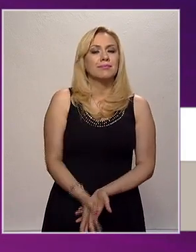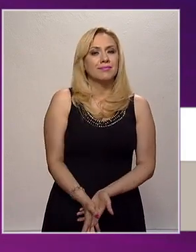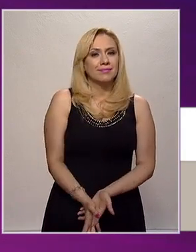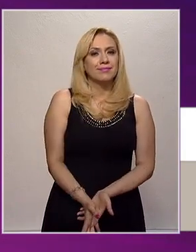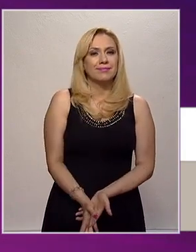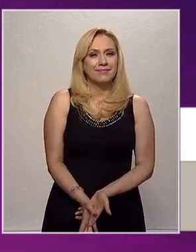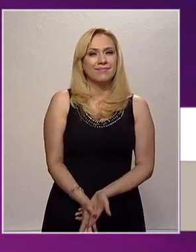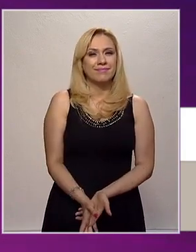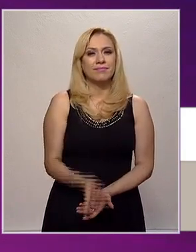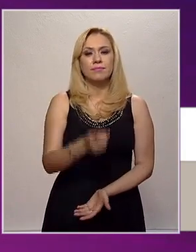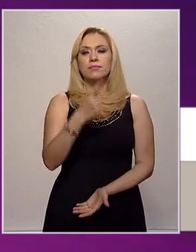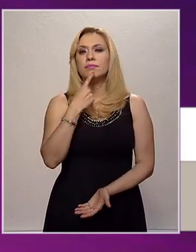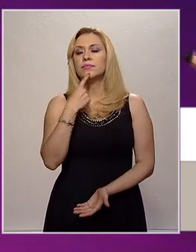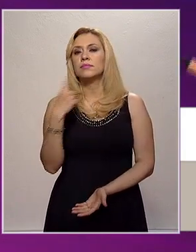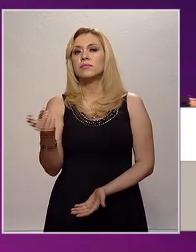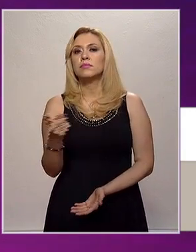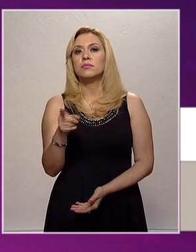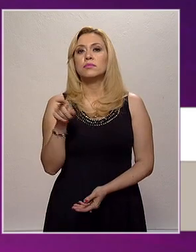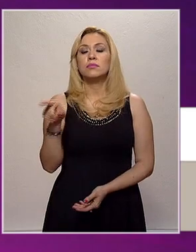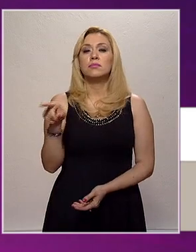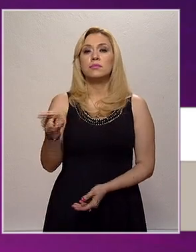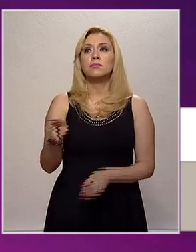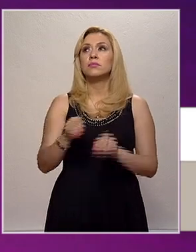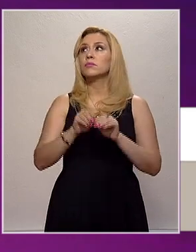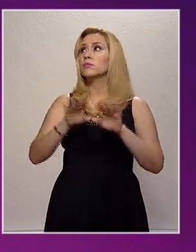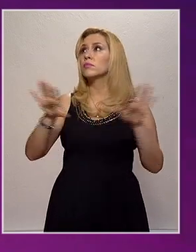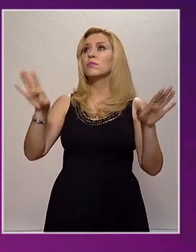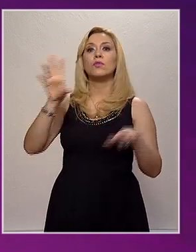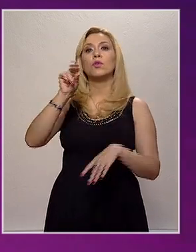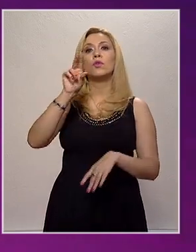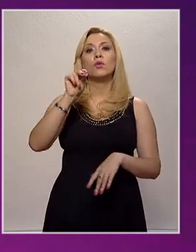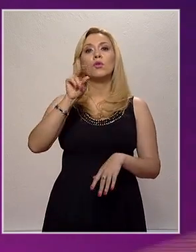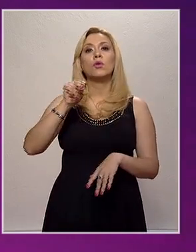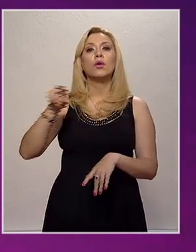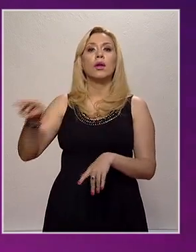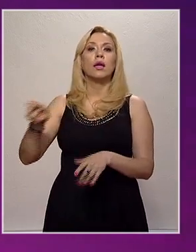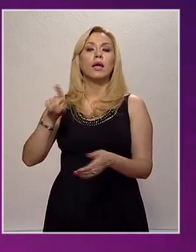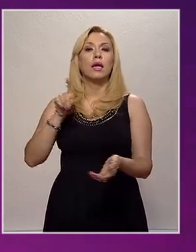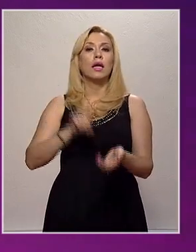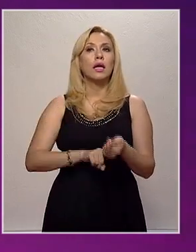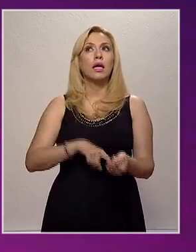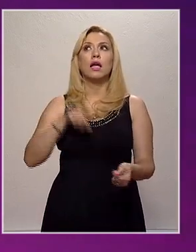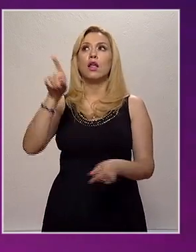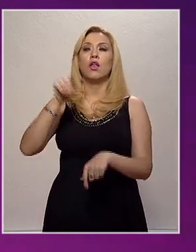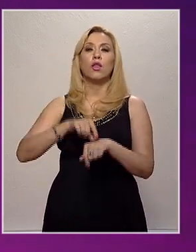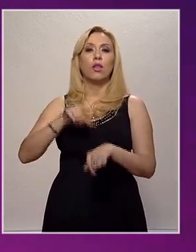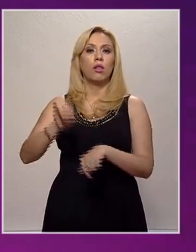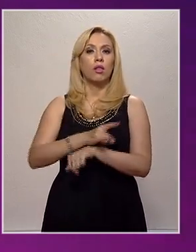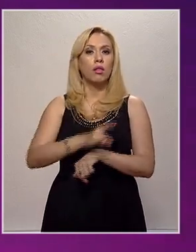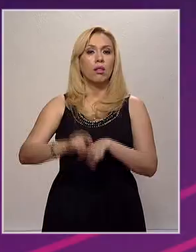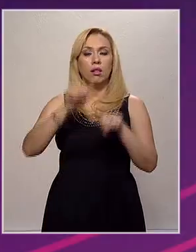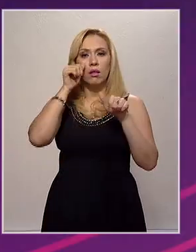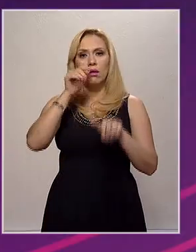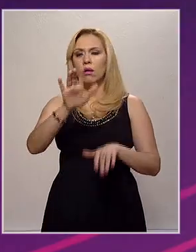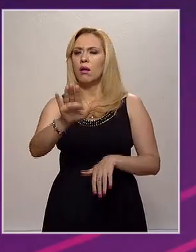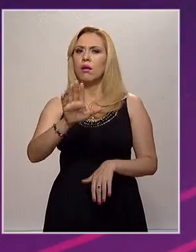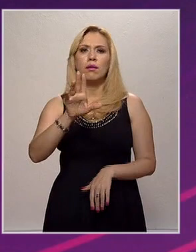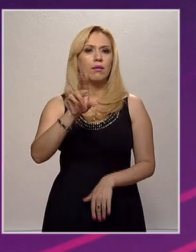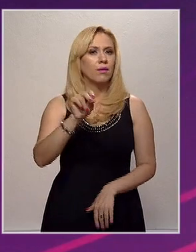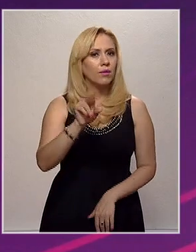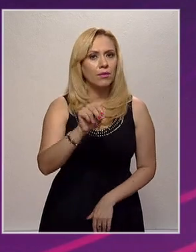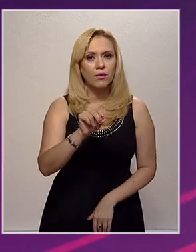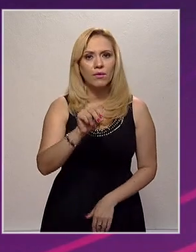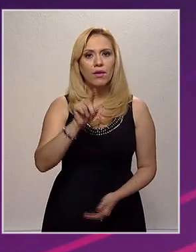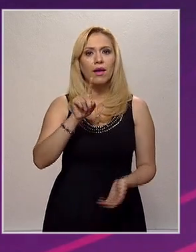y aquí dice usted que se mediatizó este caso y todos decían, no, fue violencia obstétrica, fue violencia obstétrica. Y ahí dice, bueno, no, porque realmente no hubo